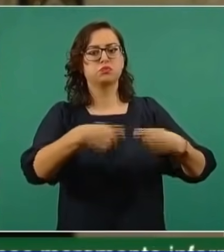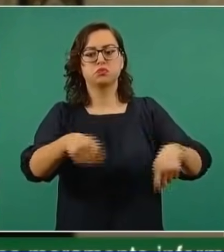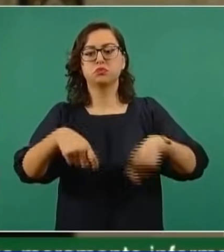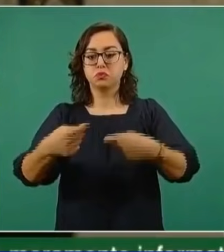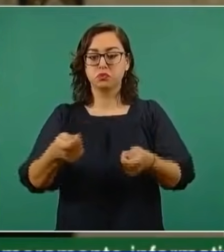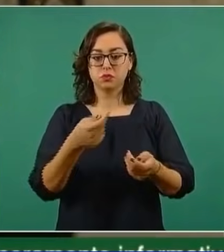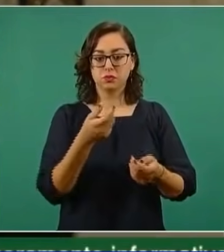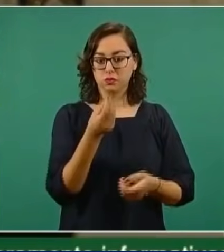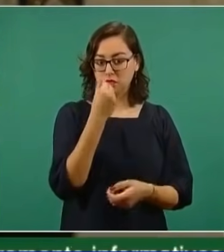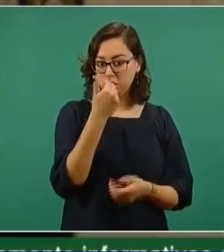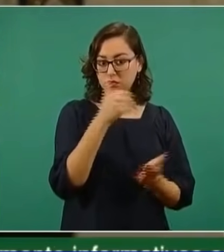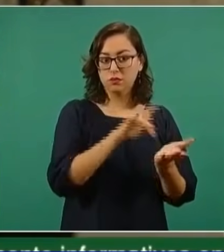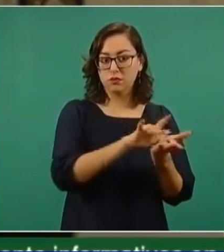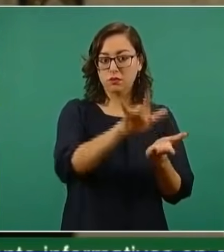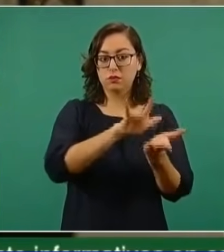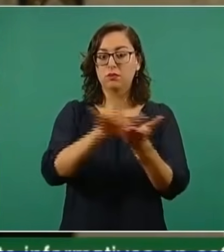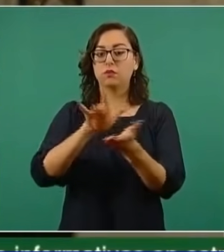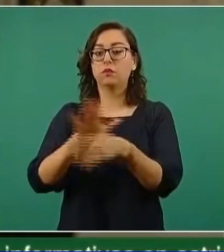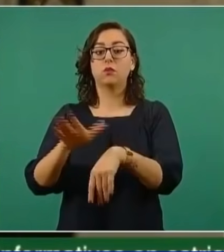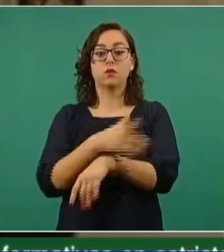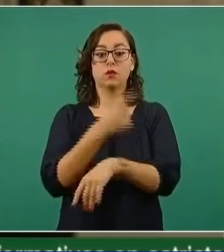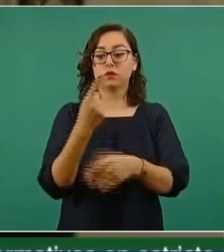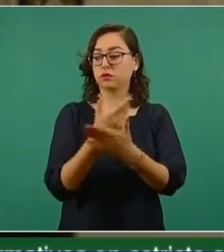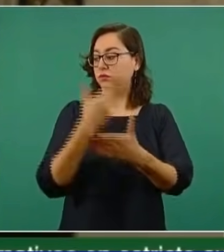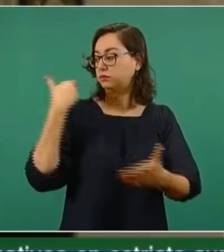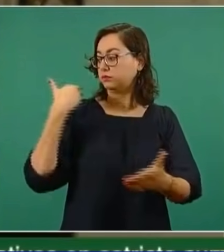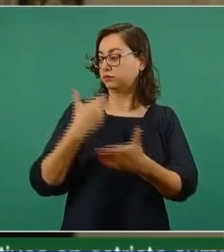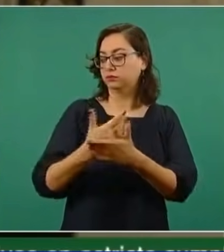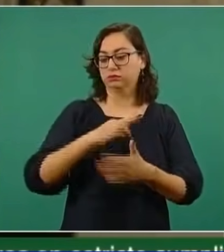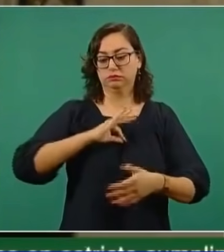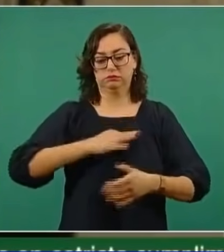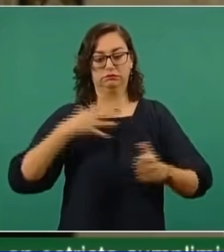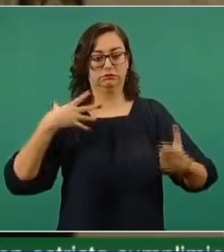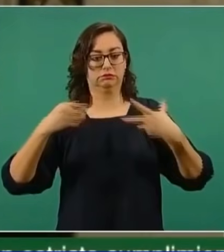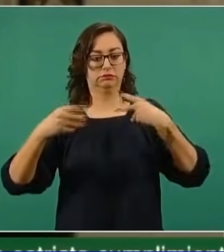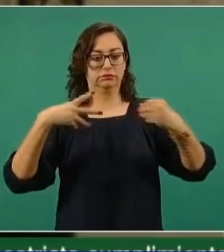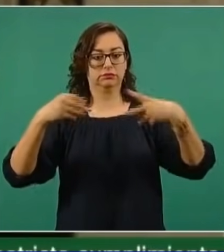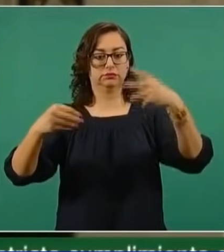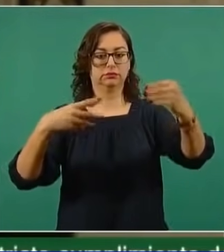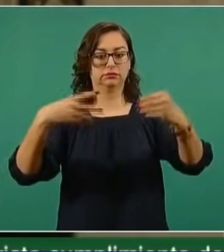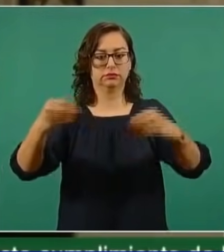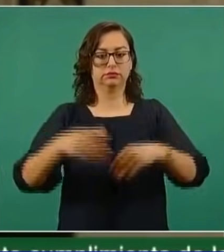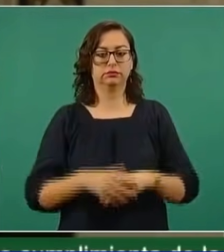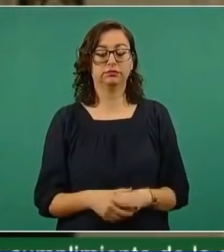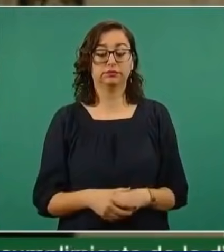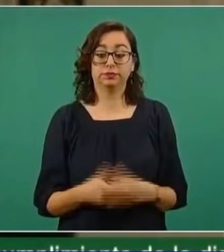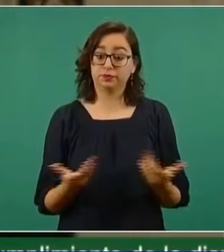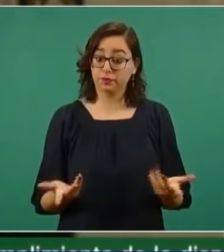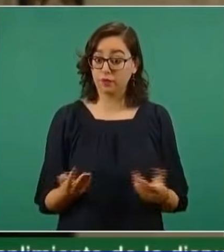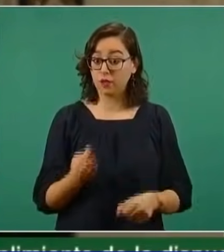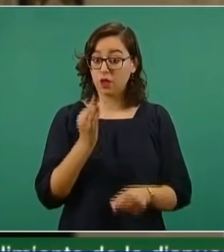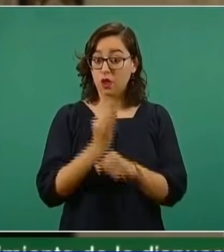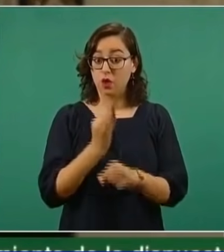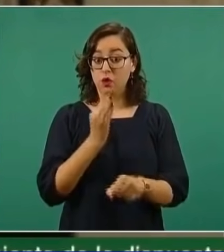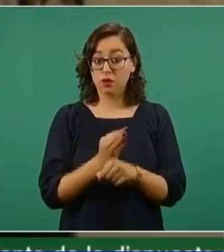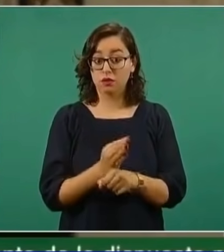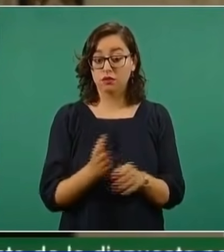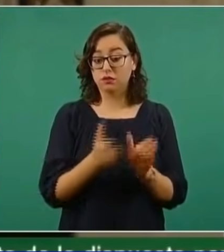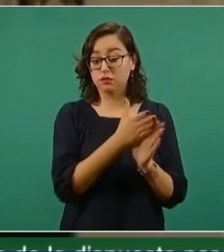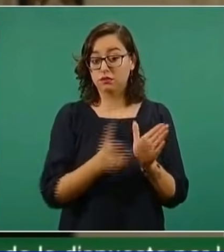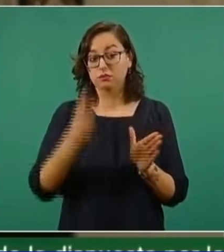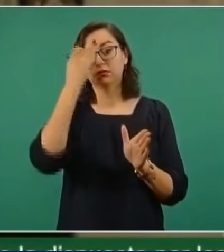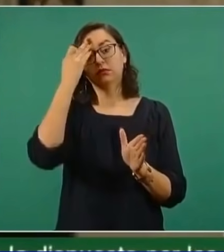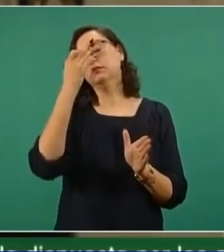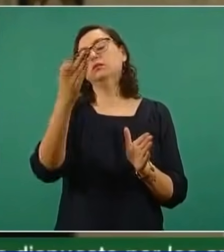de la entidad debido a los estragos de la pandemia de kobe 19 lo popular el caso es que la verdadera prohibe entrega de cualquier tipo de